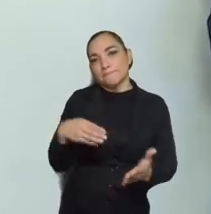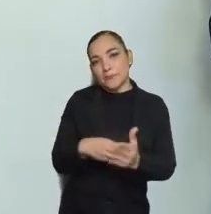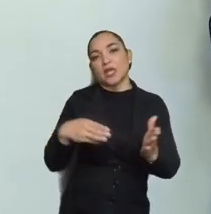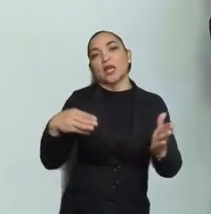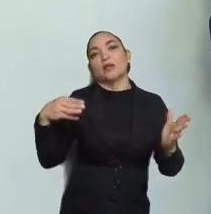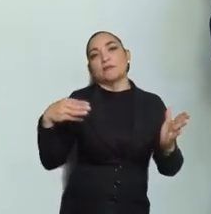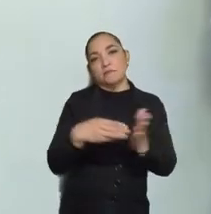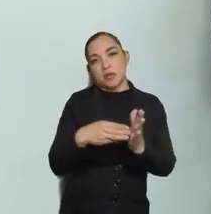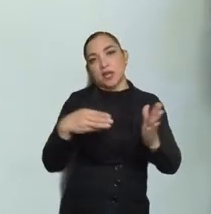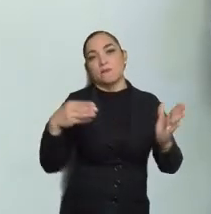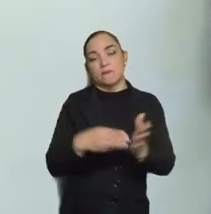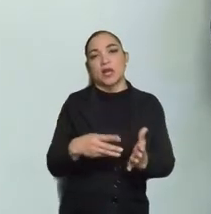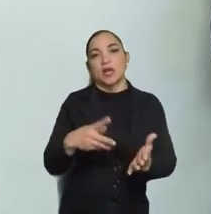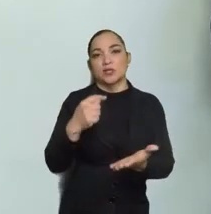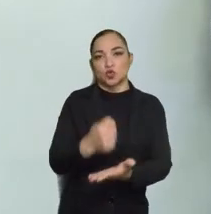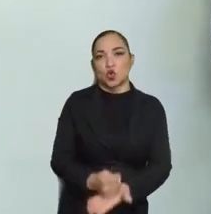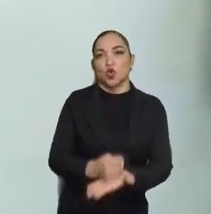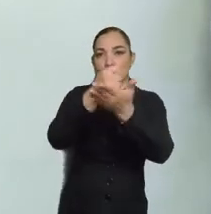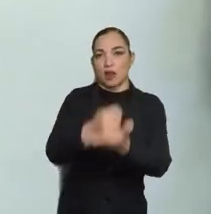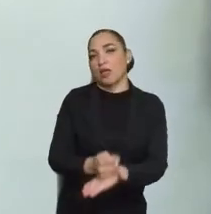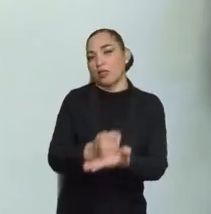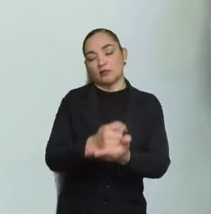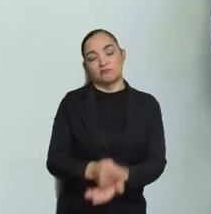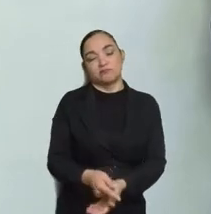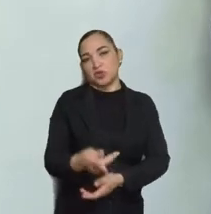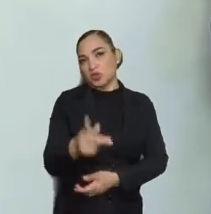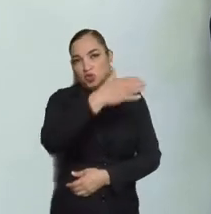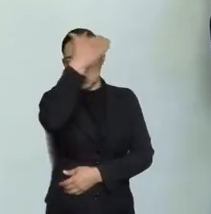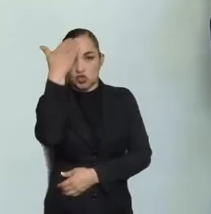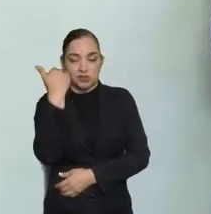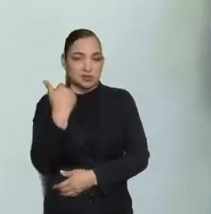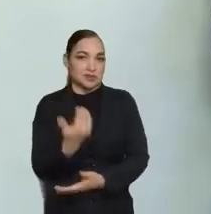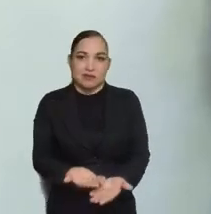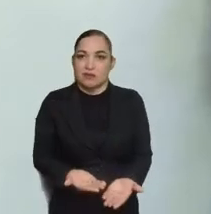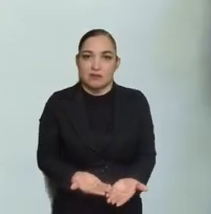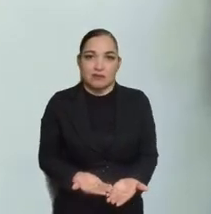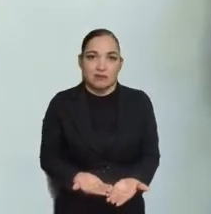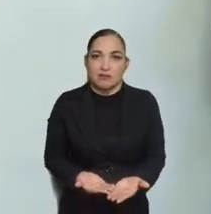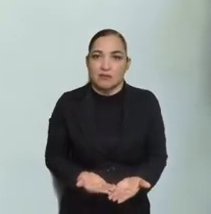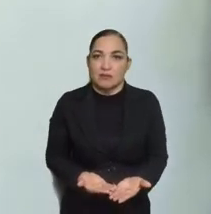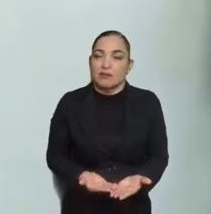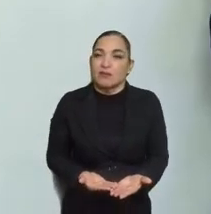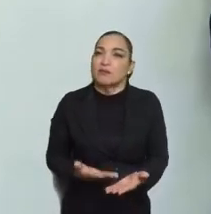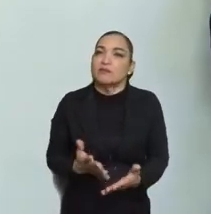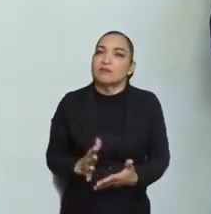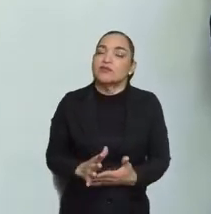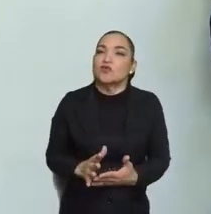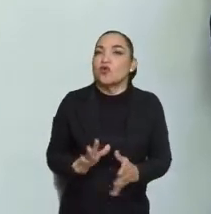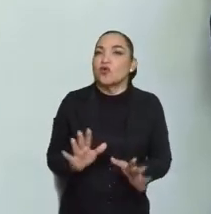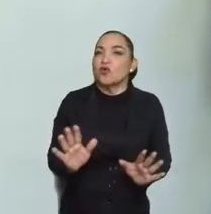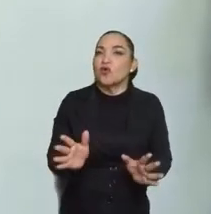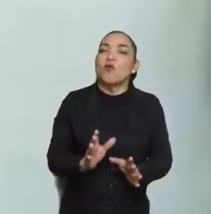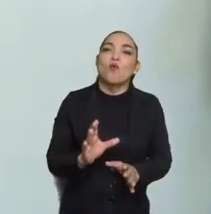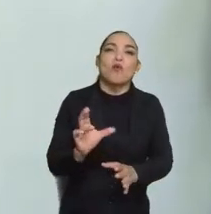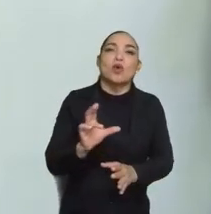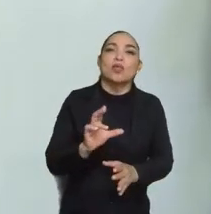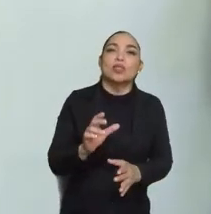sé. No lo sé, porque me quedé cuando llegaron ya 13 mil toneladas.